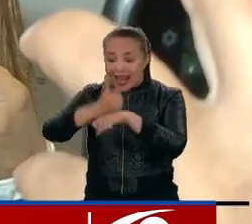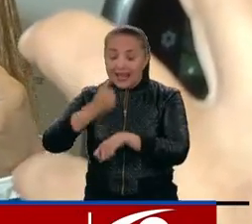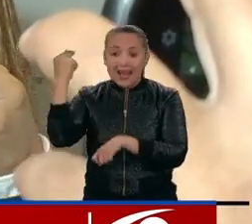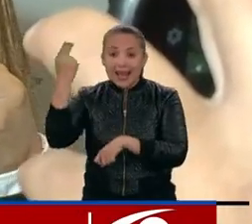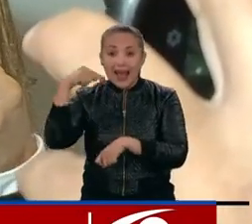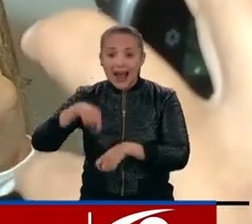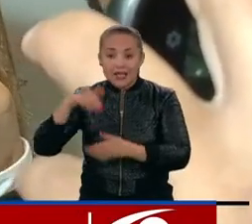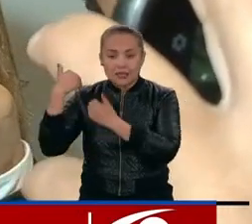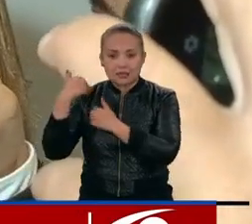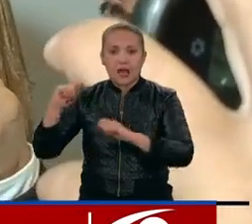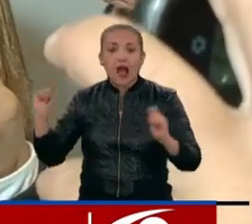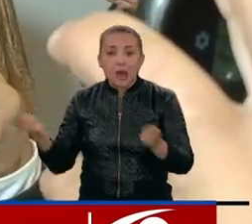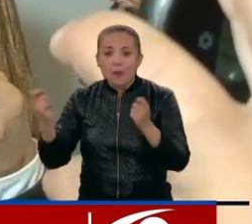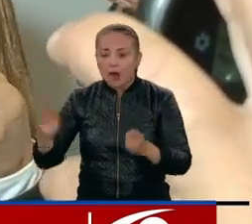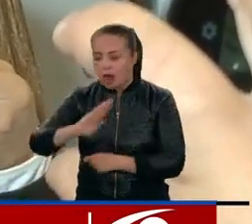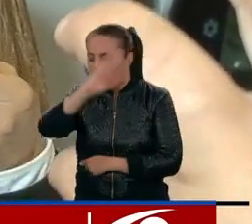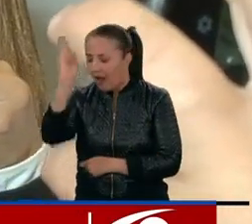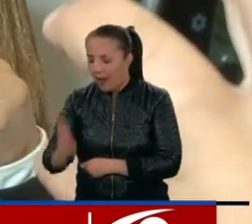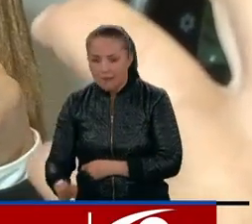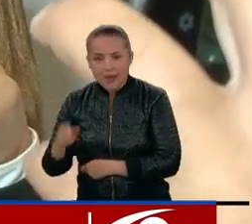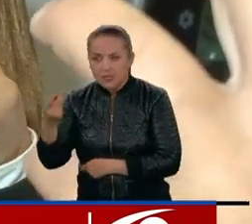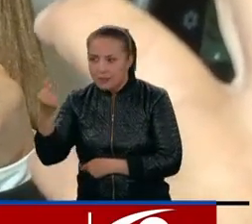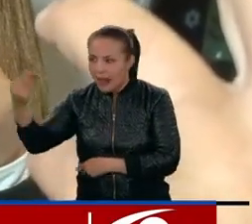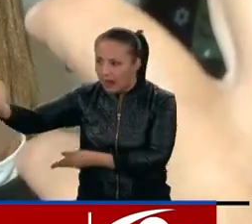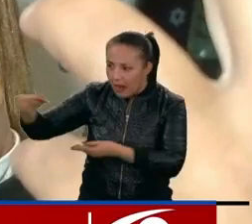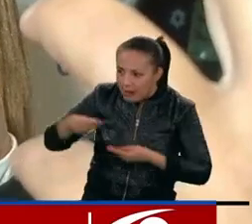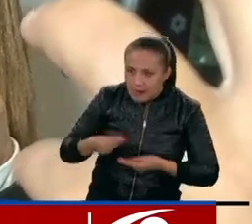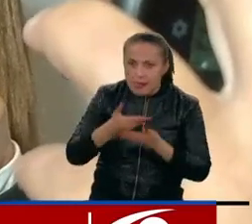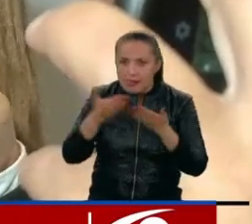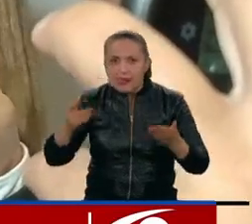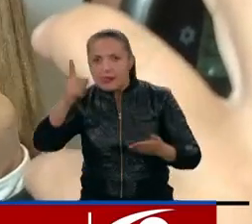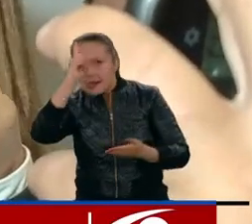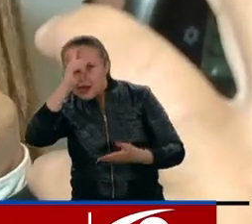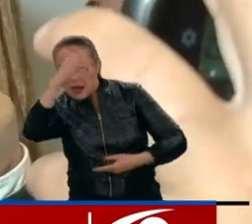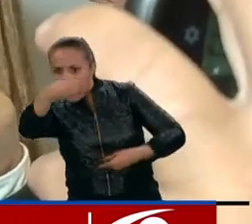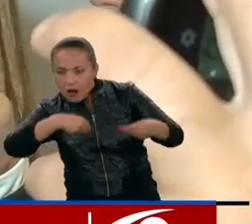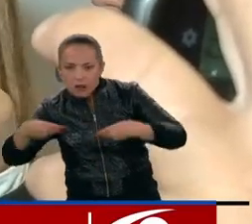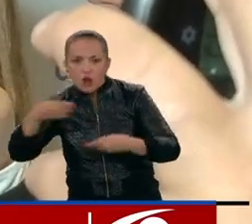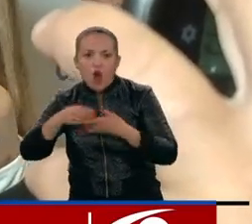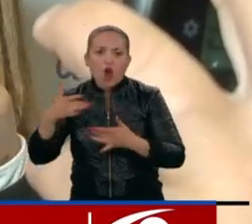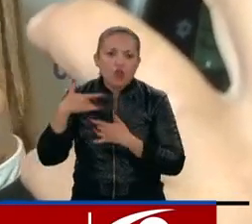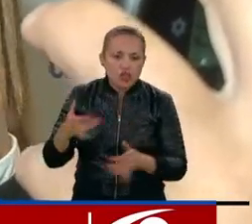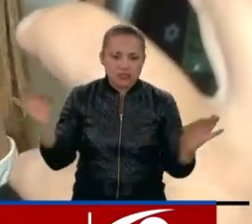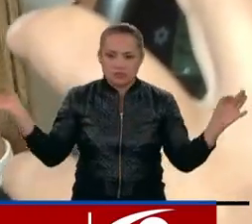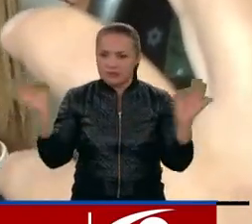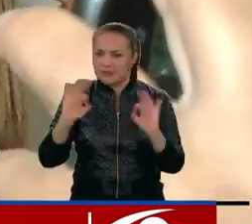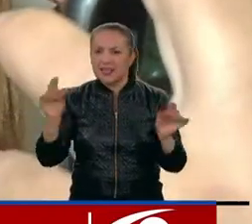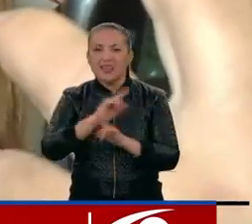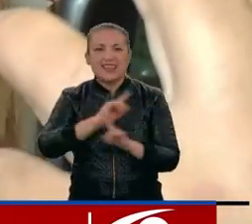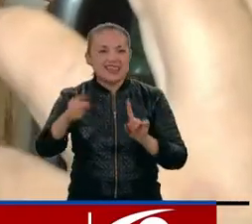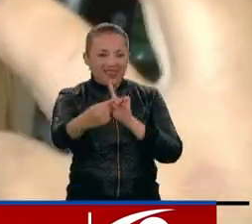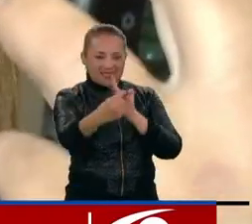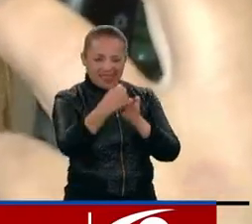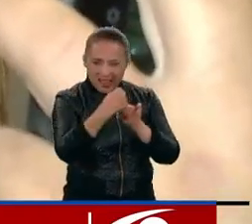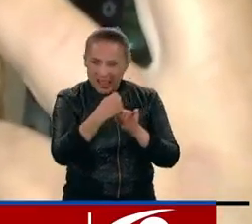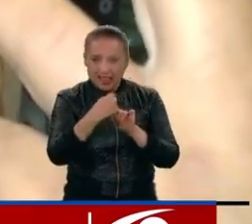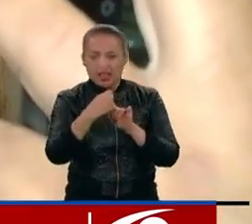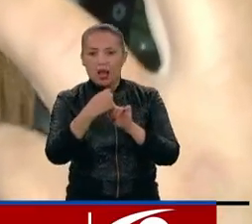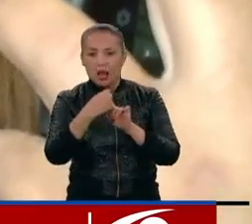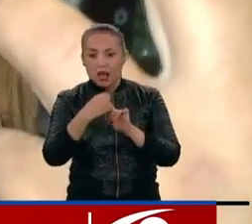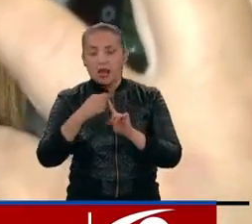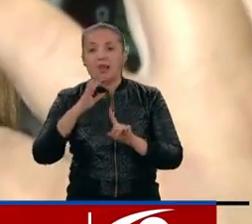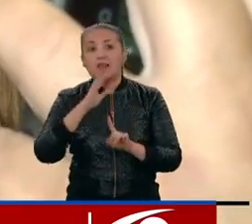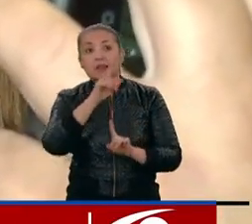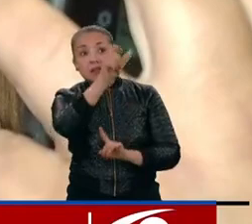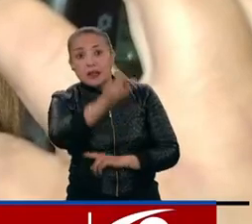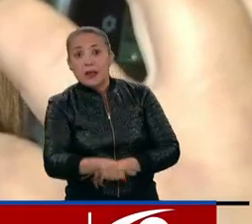campaña jamás se movilizó ni se recibió aporte o donación, ni directa del ex embajador